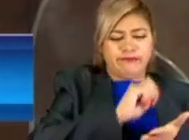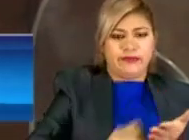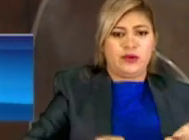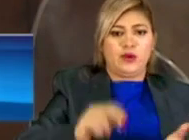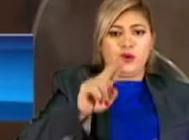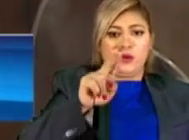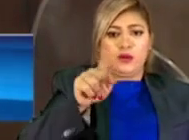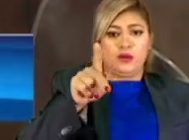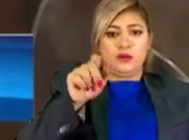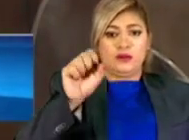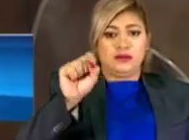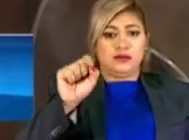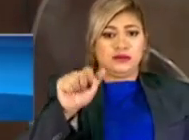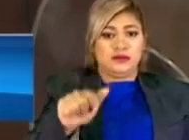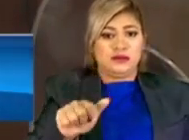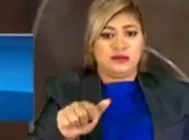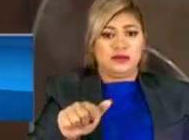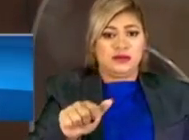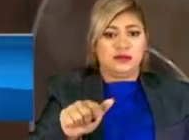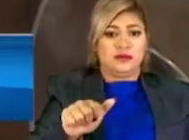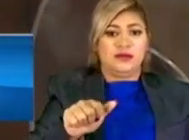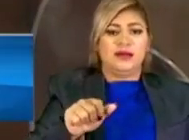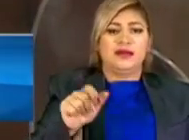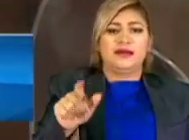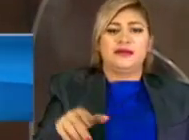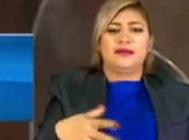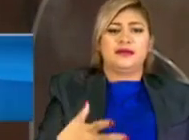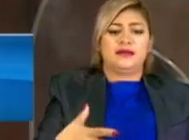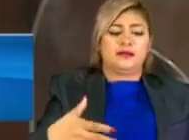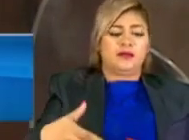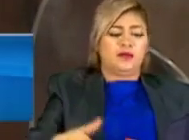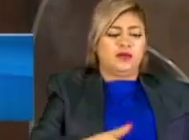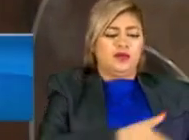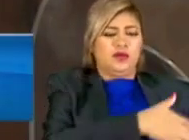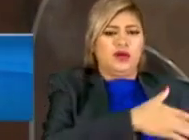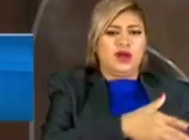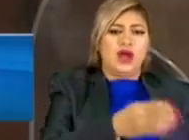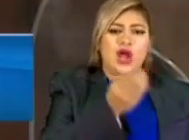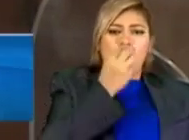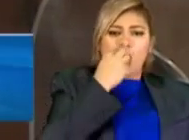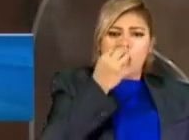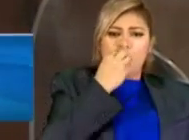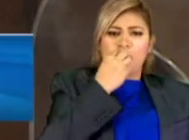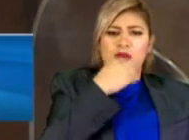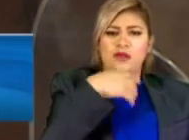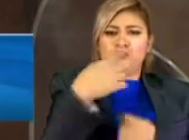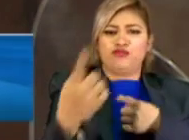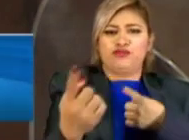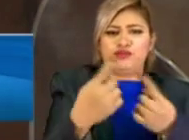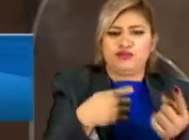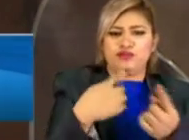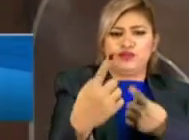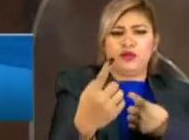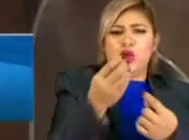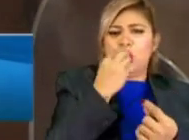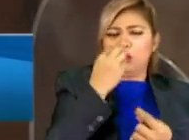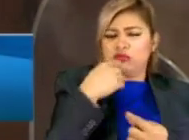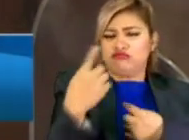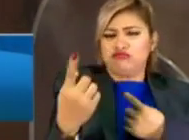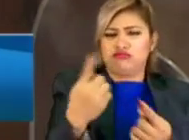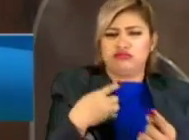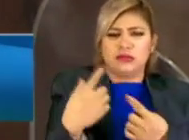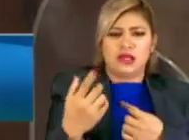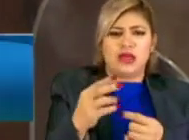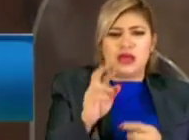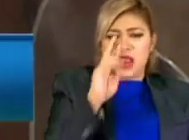entidad que se había convertido en una autopista de importación de alimentos sin reglas claras, sin